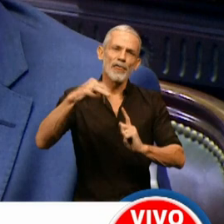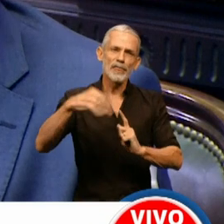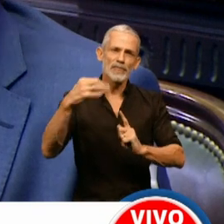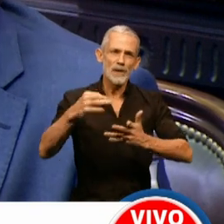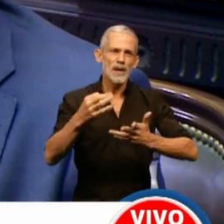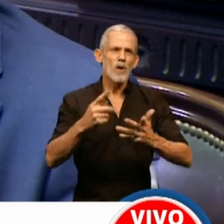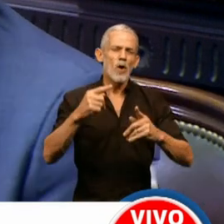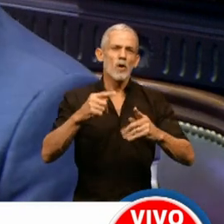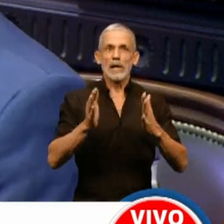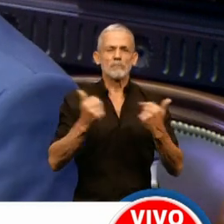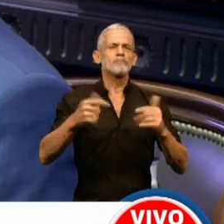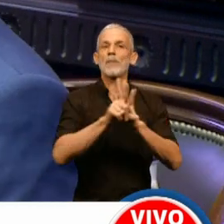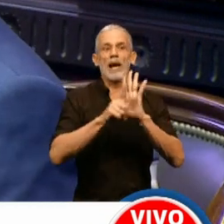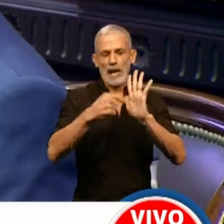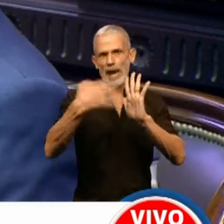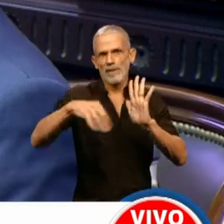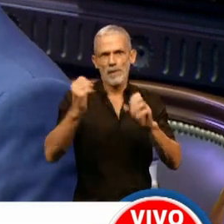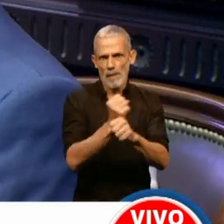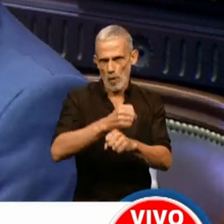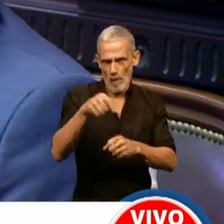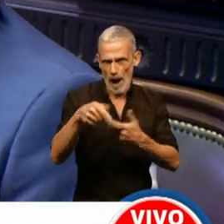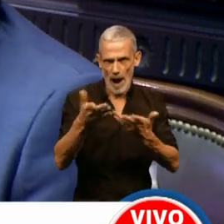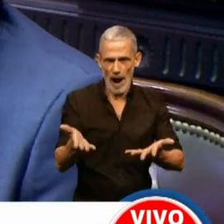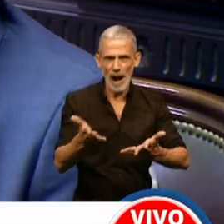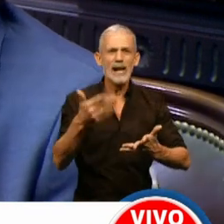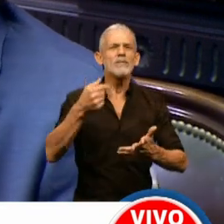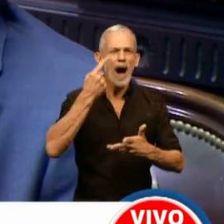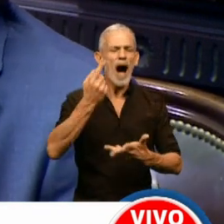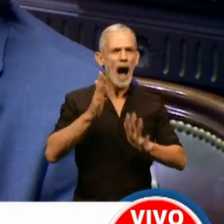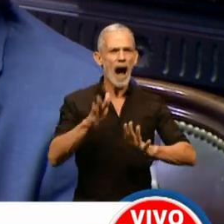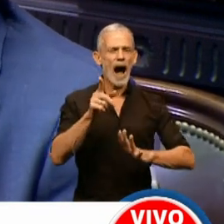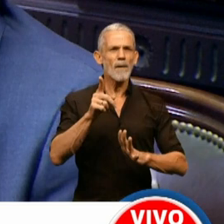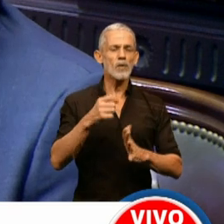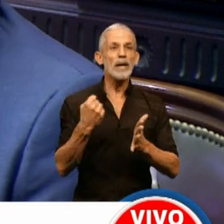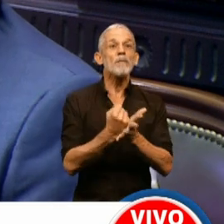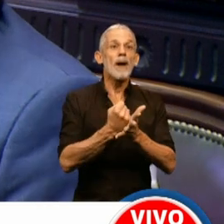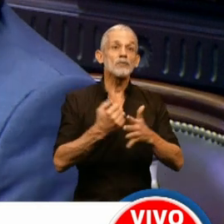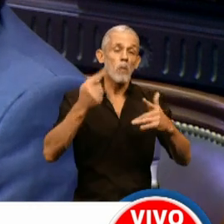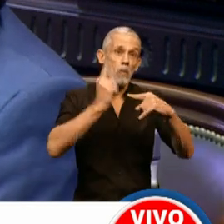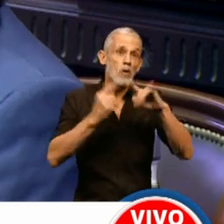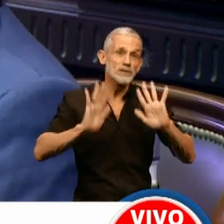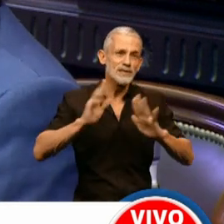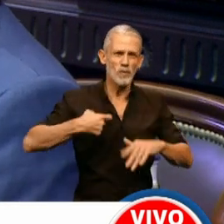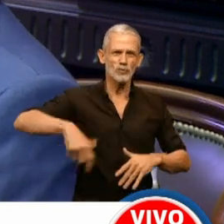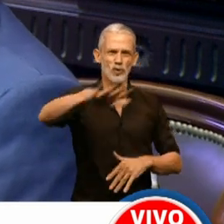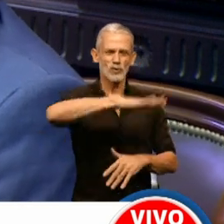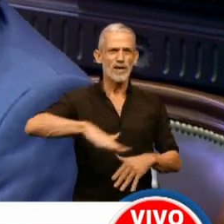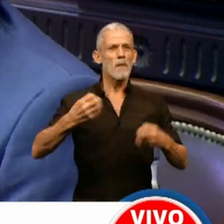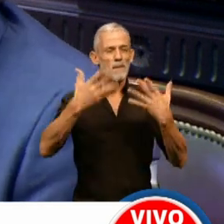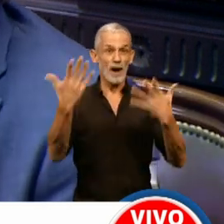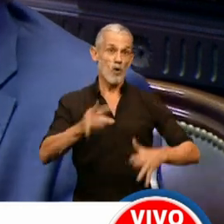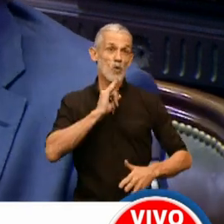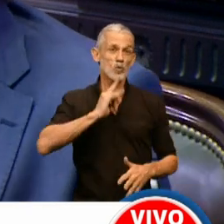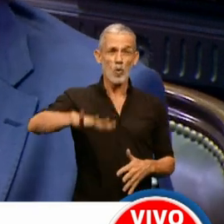porque esto debe ser ley señora presidenta se va a ver un impacto positivo en la sociedad en